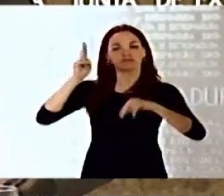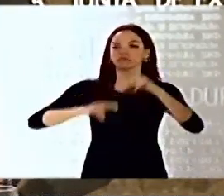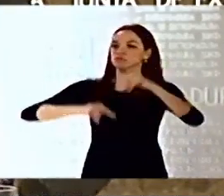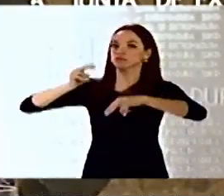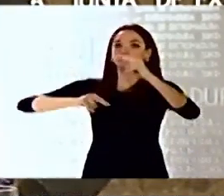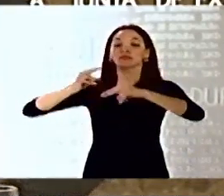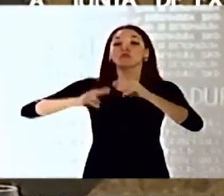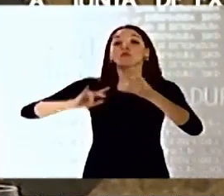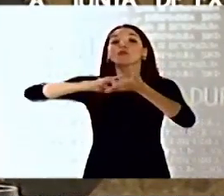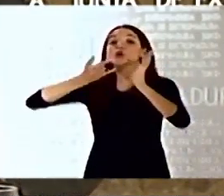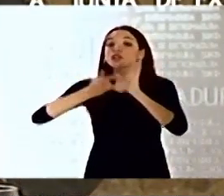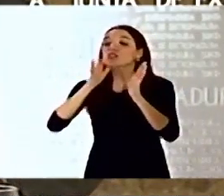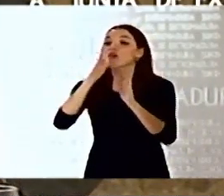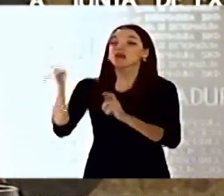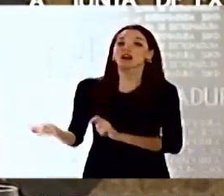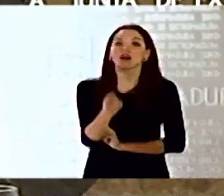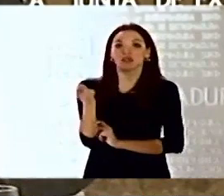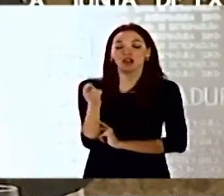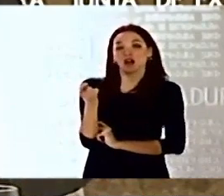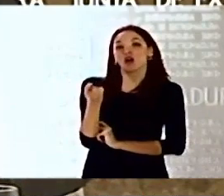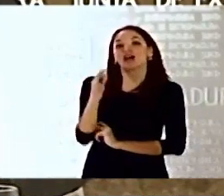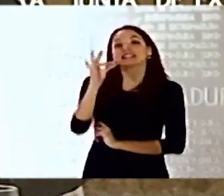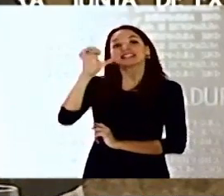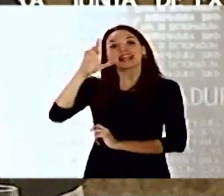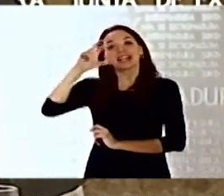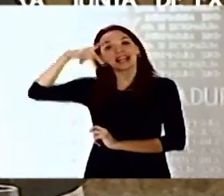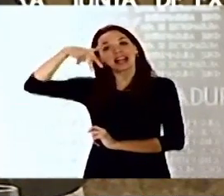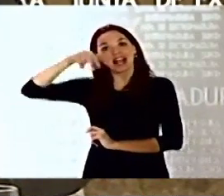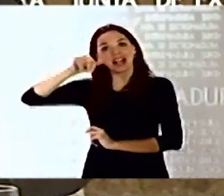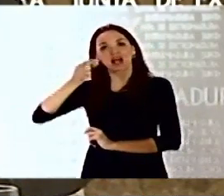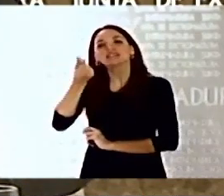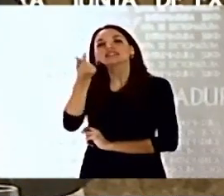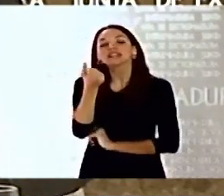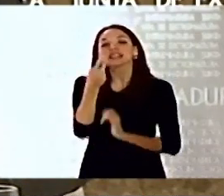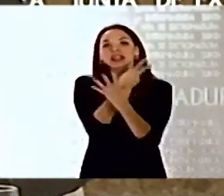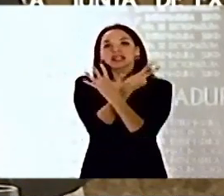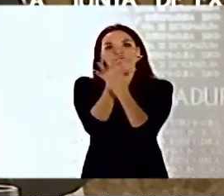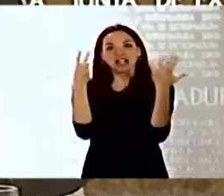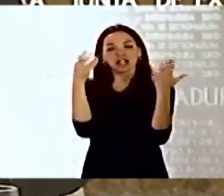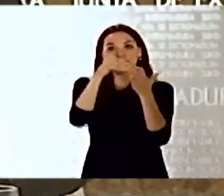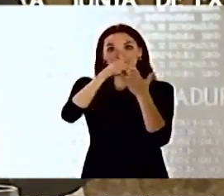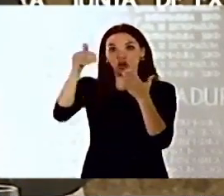de Monterrubio de La Serena, con una inversión de